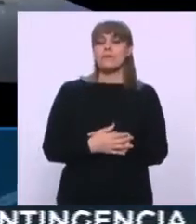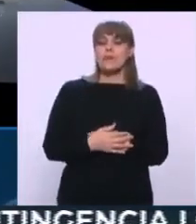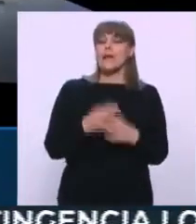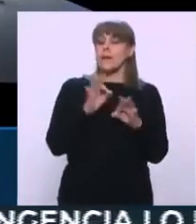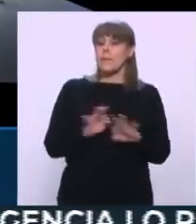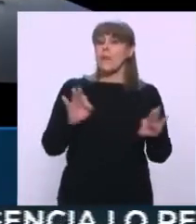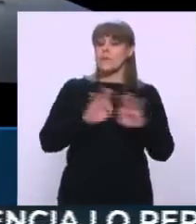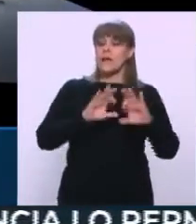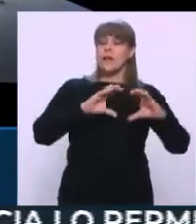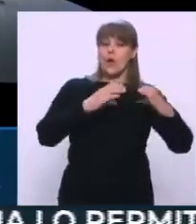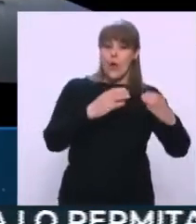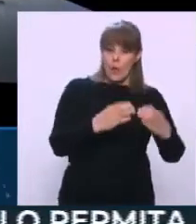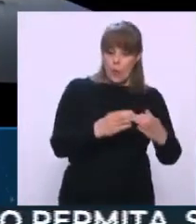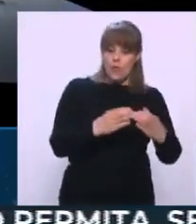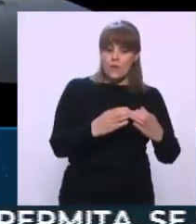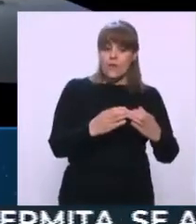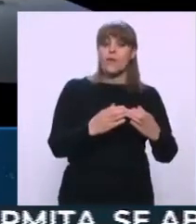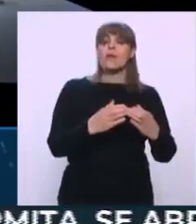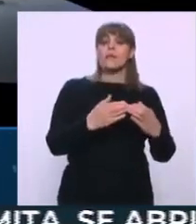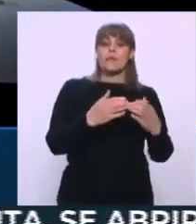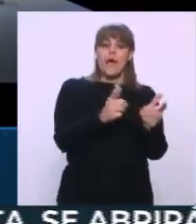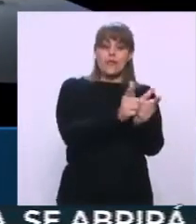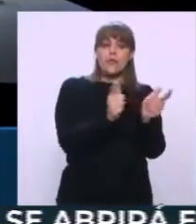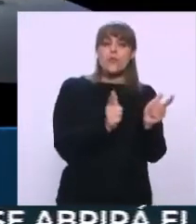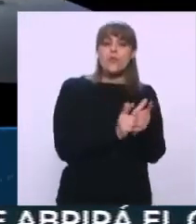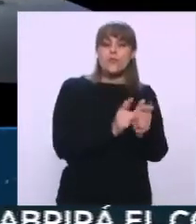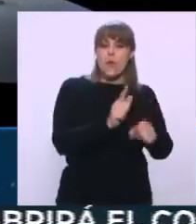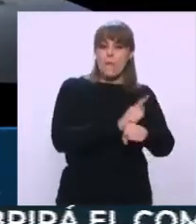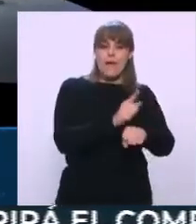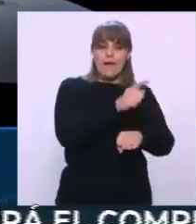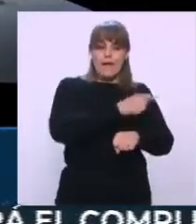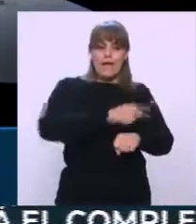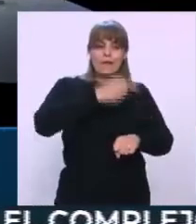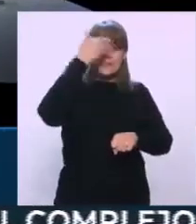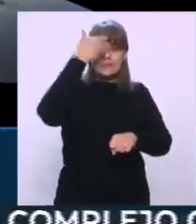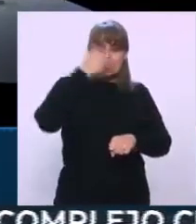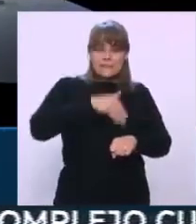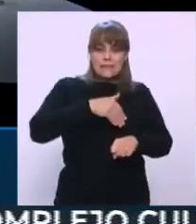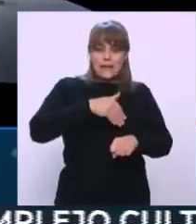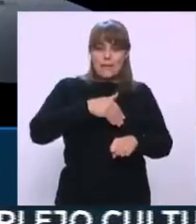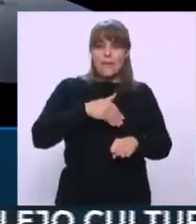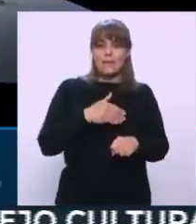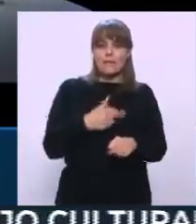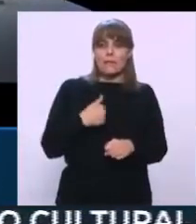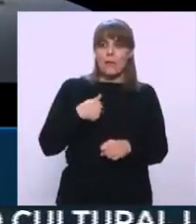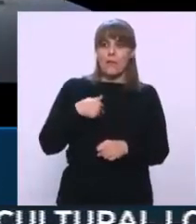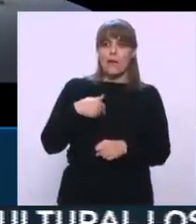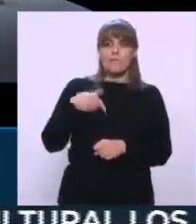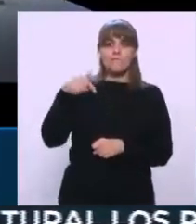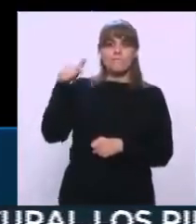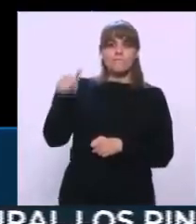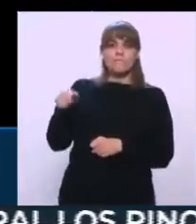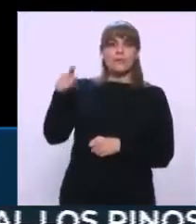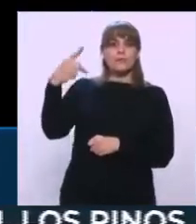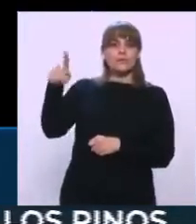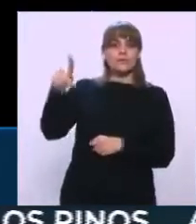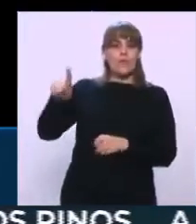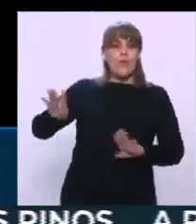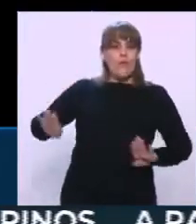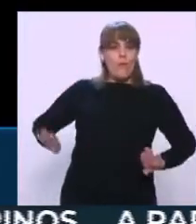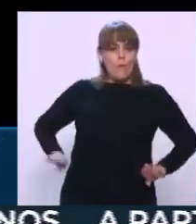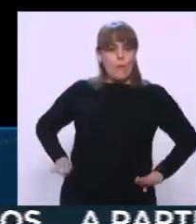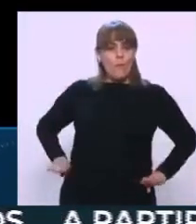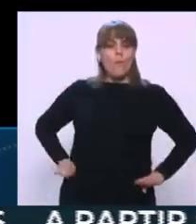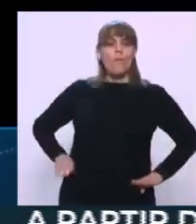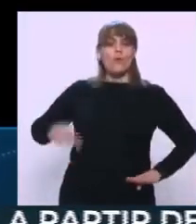minorías homosexuales en México sepan aquilatar esta postura del Papa,